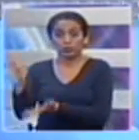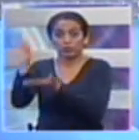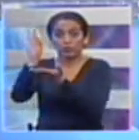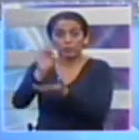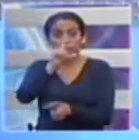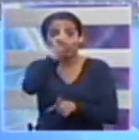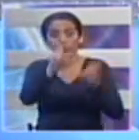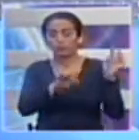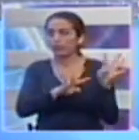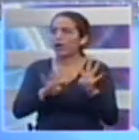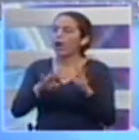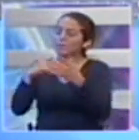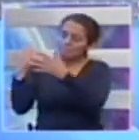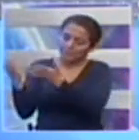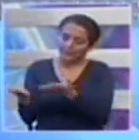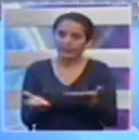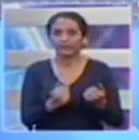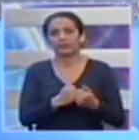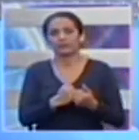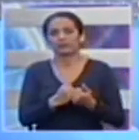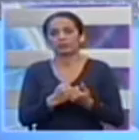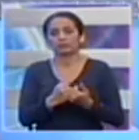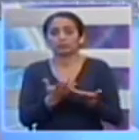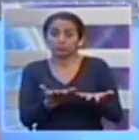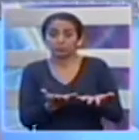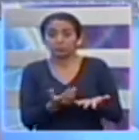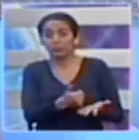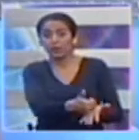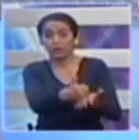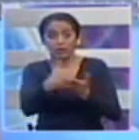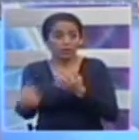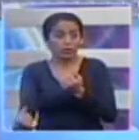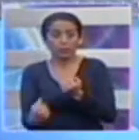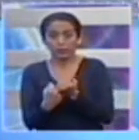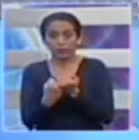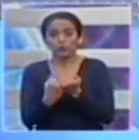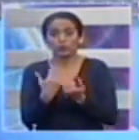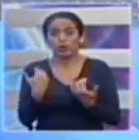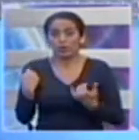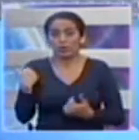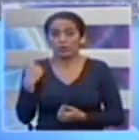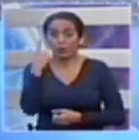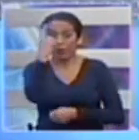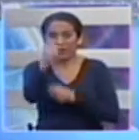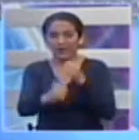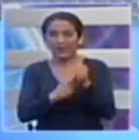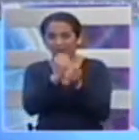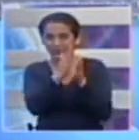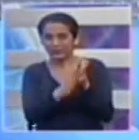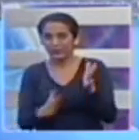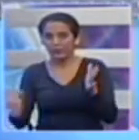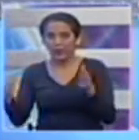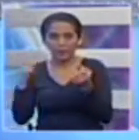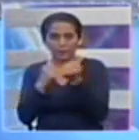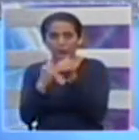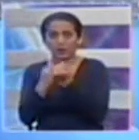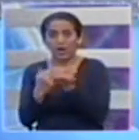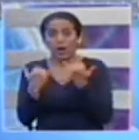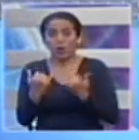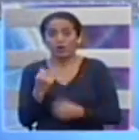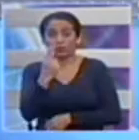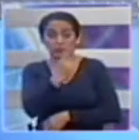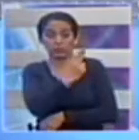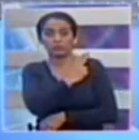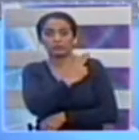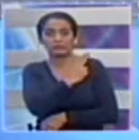cuenta mucho más de los problemas, te involucras más. Yo creo que dejar un año de vida, yo tengo que dejar la universidad para poder dedicarme